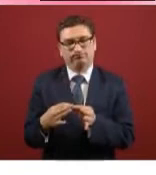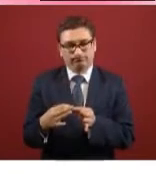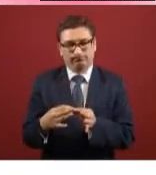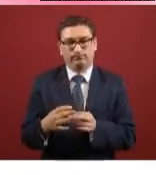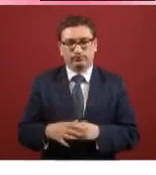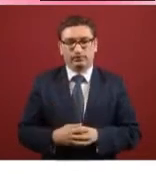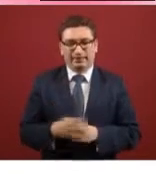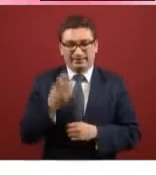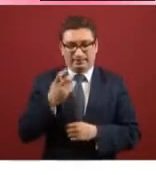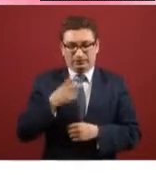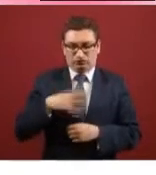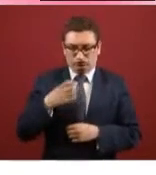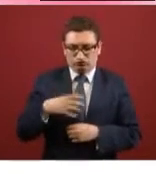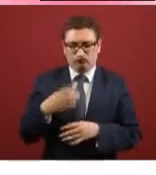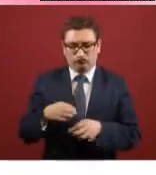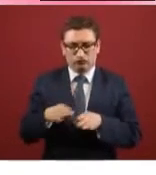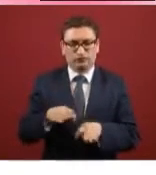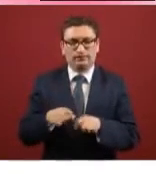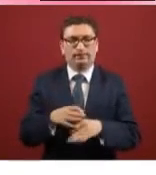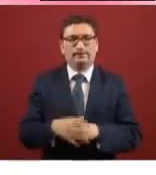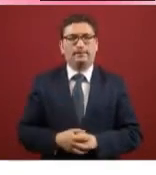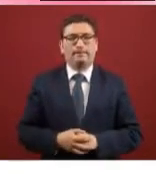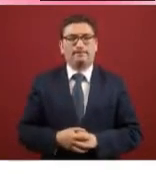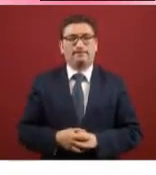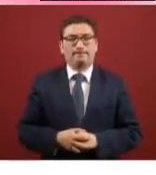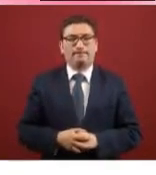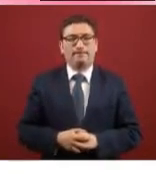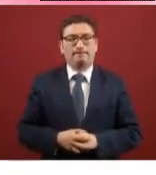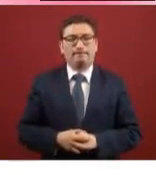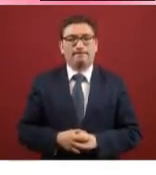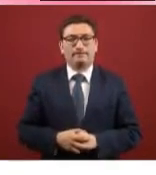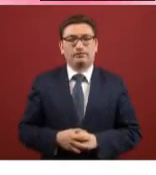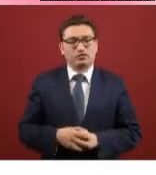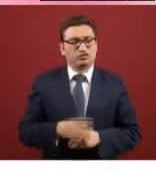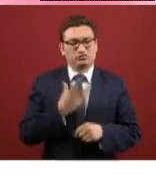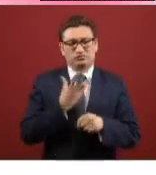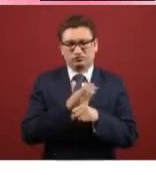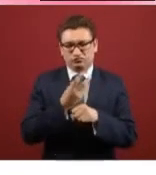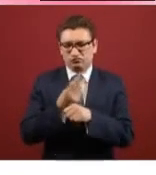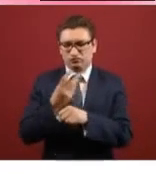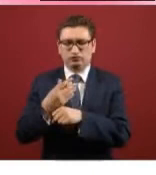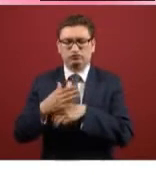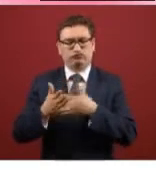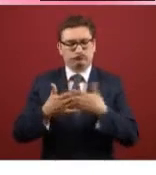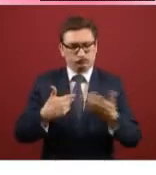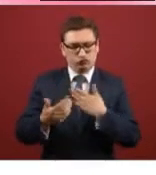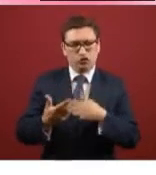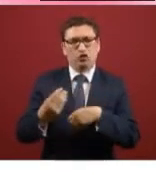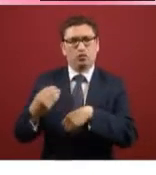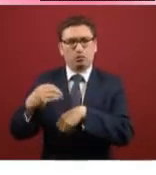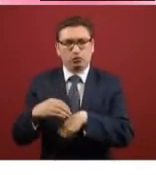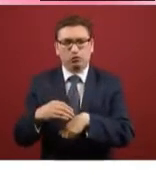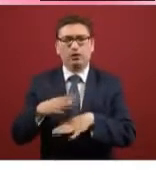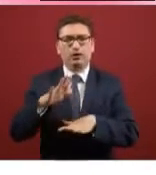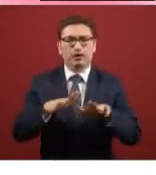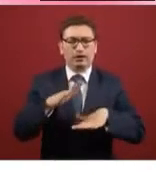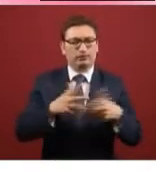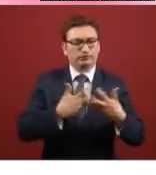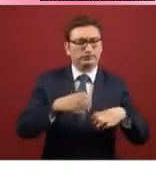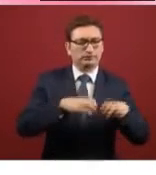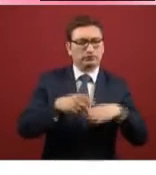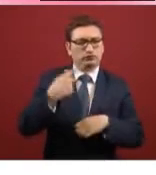rehabilitación adicionalmente para la continuidad de la obra, la modernización, los problemas financieros de algunas